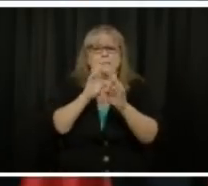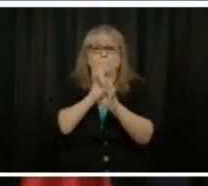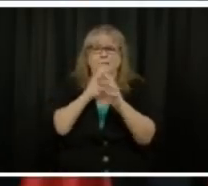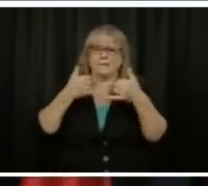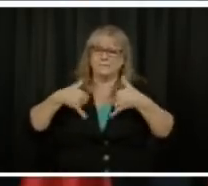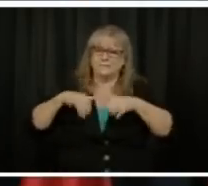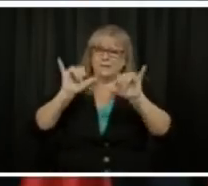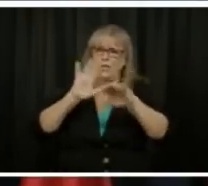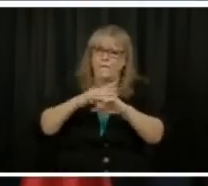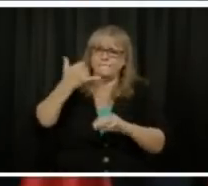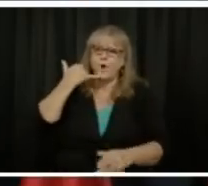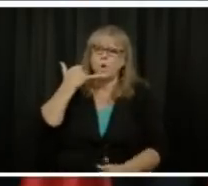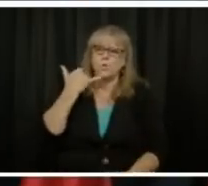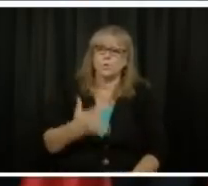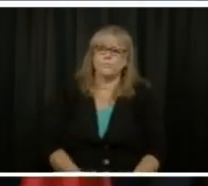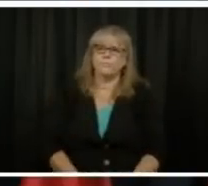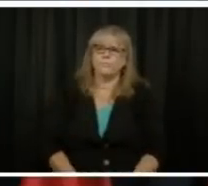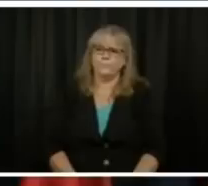Sí,